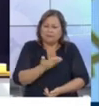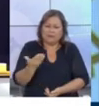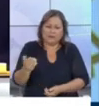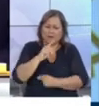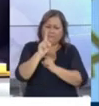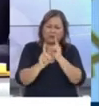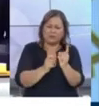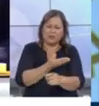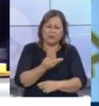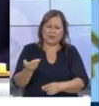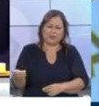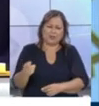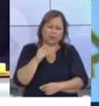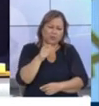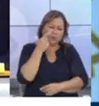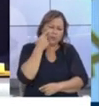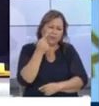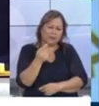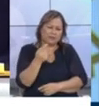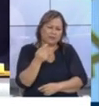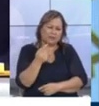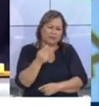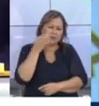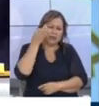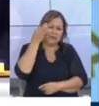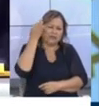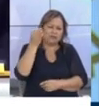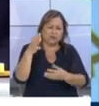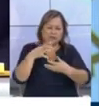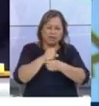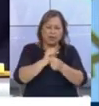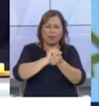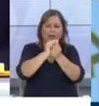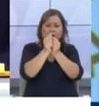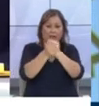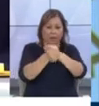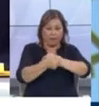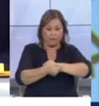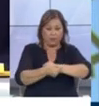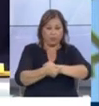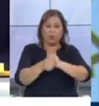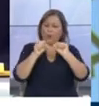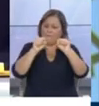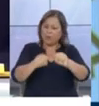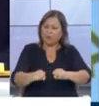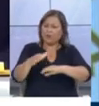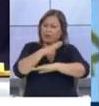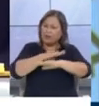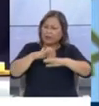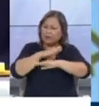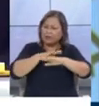le ves tú a la posibilidad de que las reformas de la caja de seguro social en efecto puedan resolver